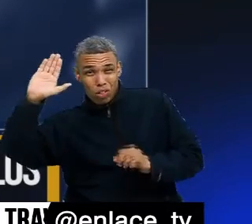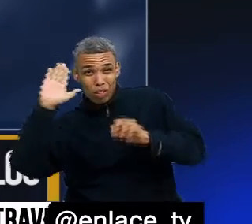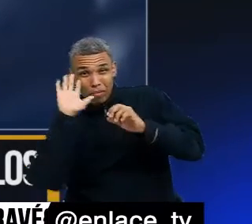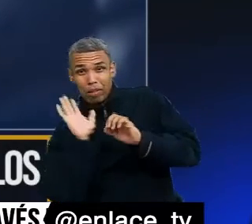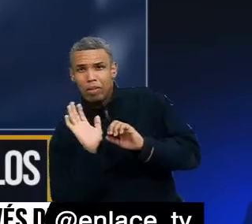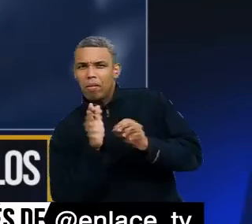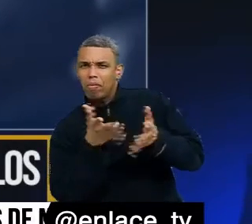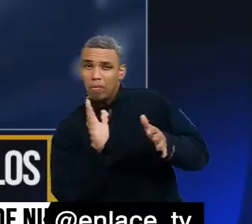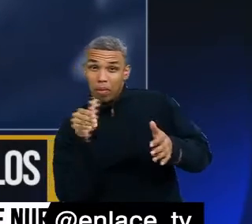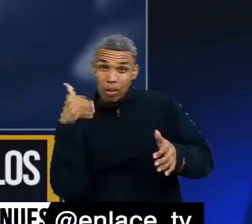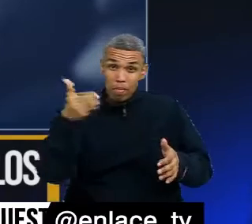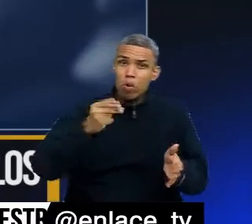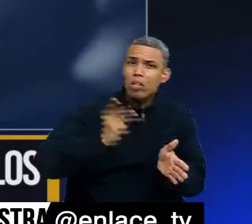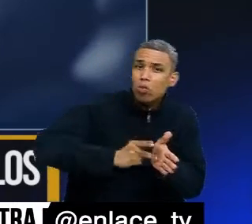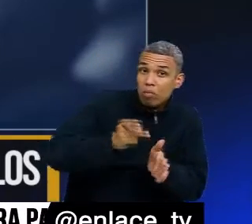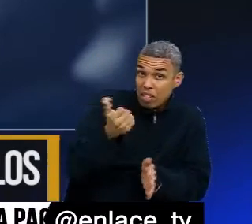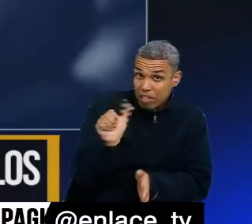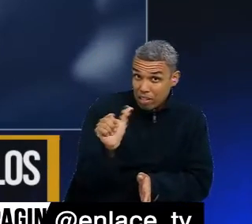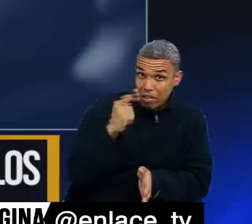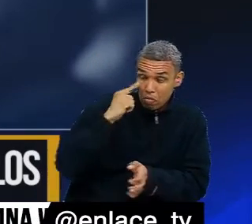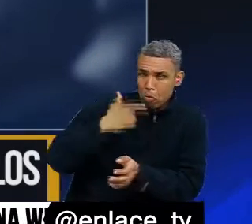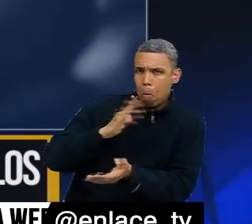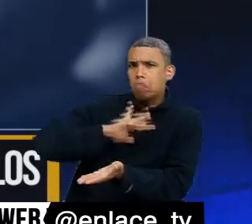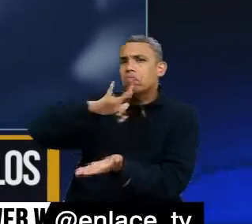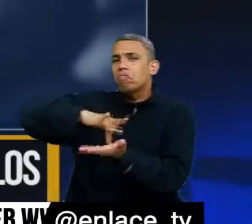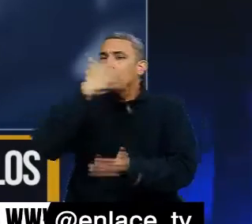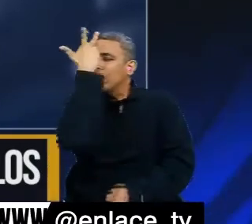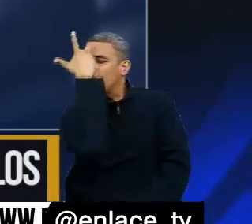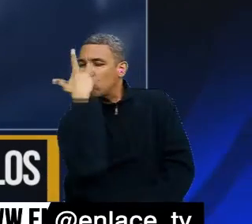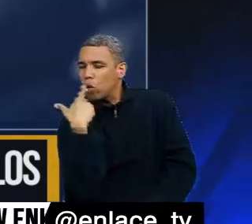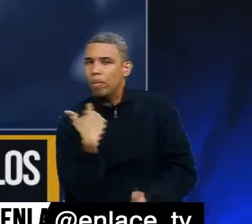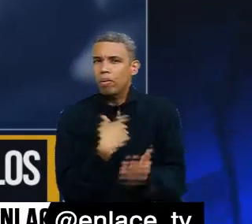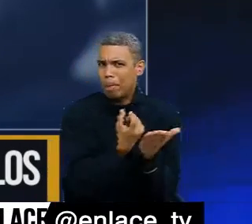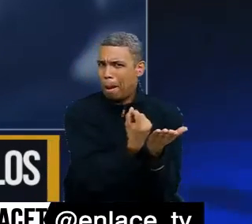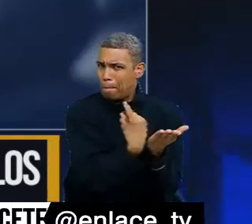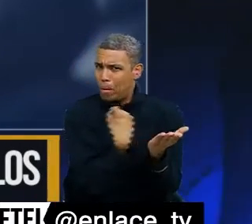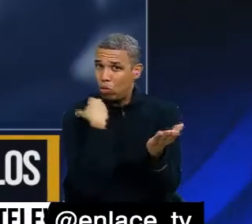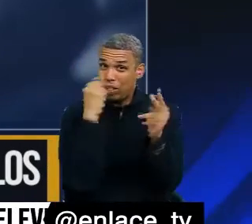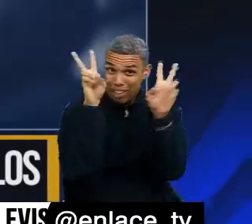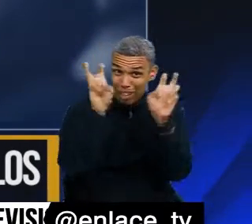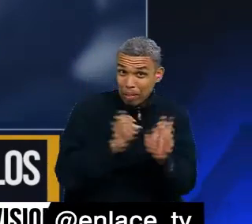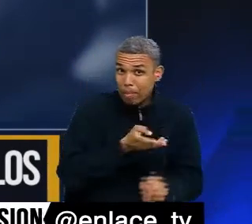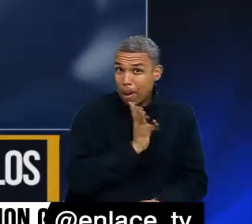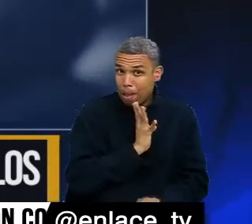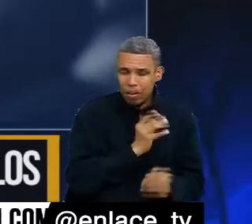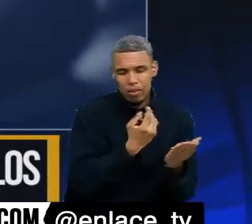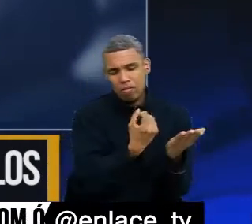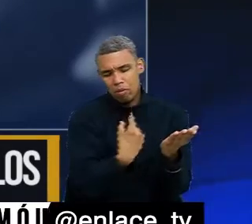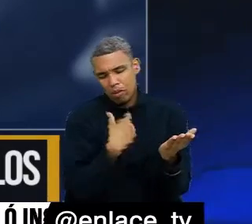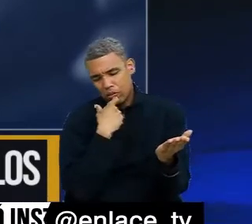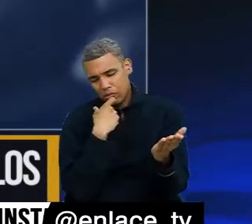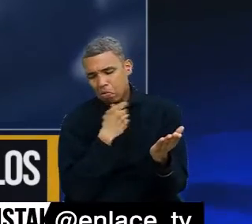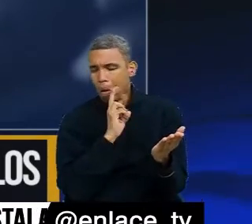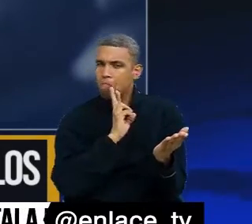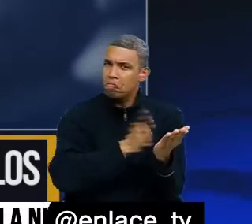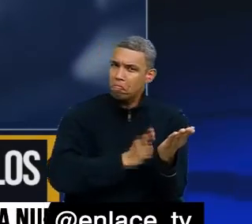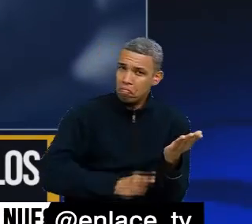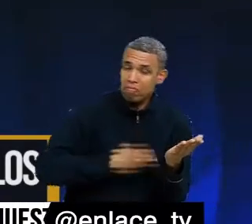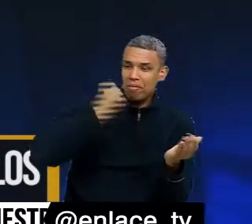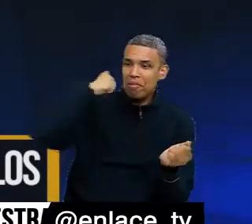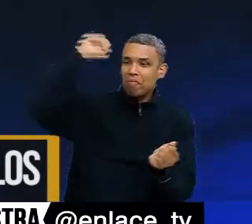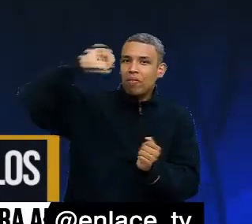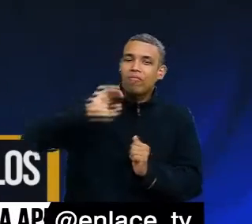año 2010 me presento, paso las pruebas que me hacen teóricas y prácticas, y en el 2011 empiezo el trabajo que culmino en el